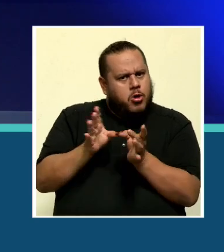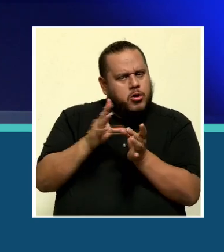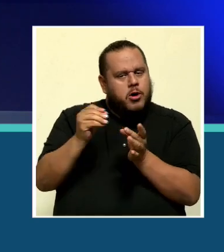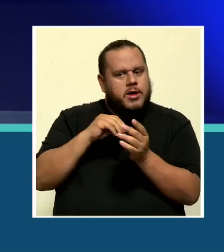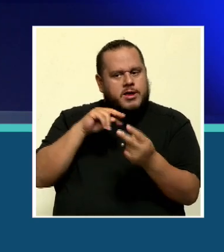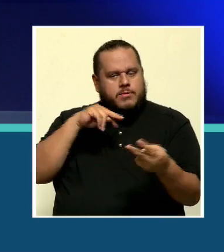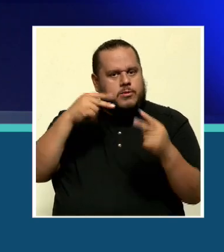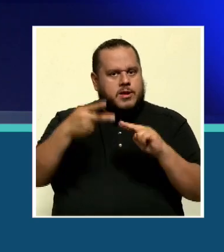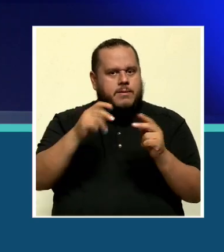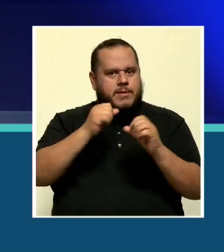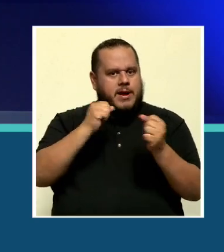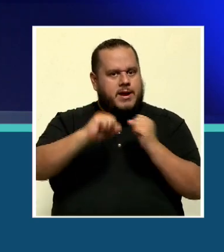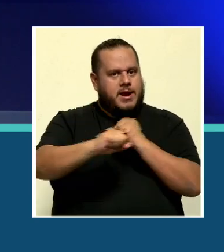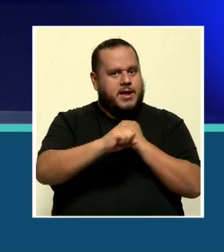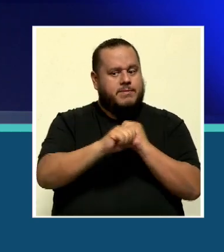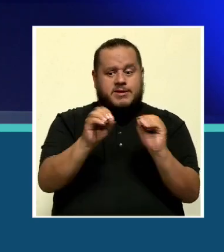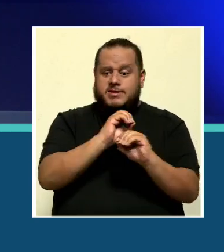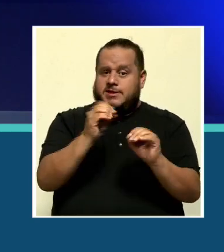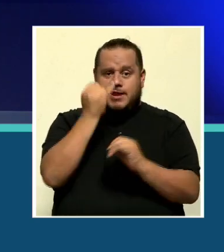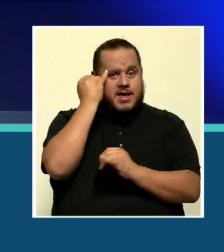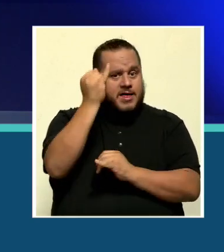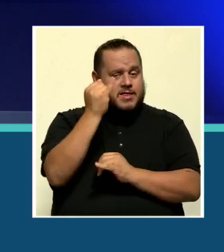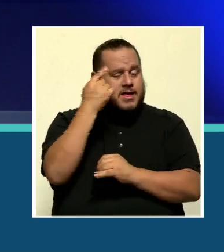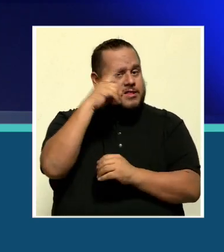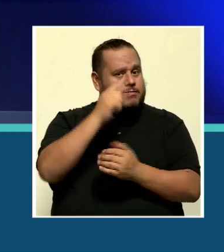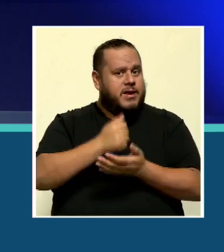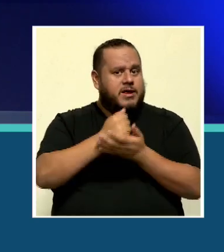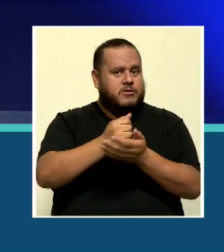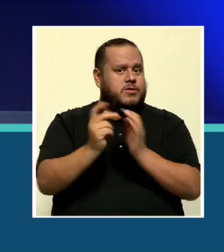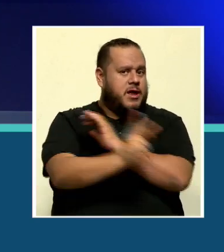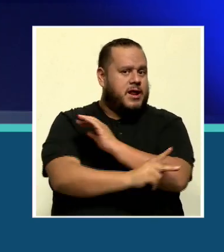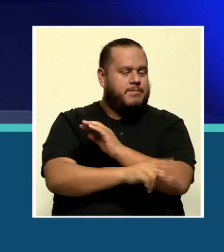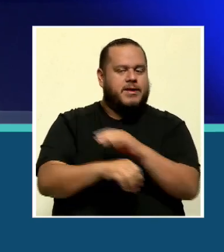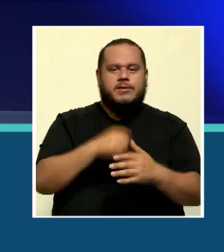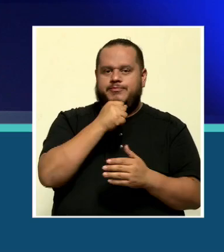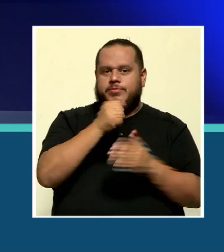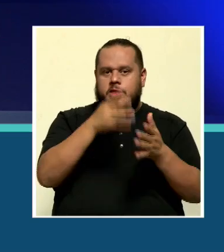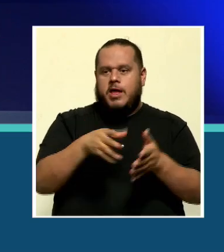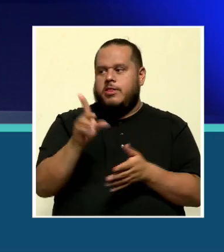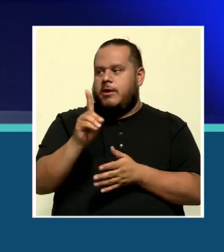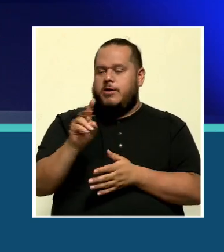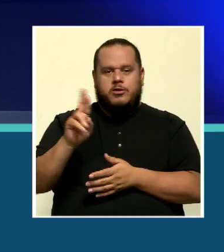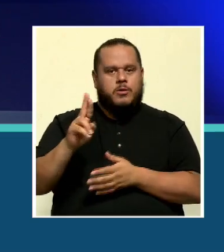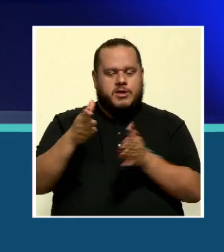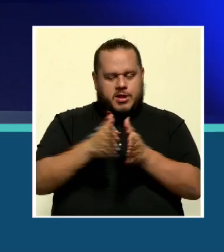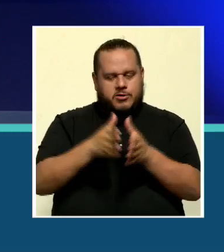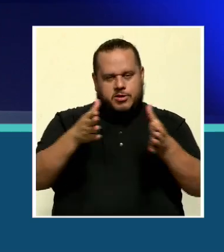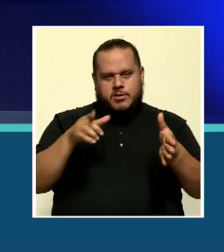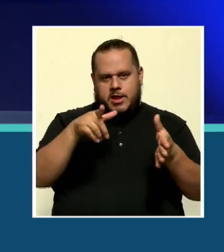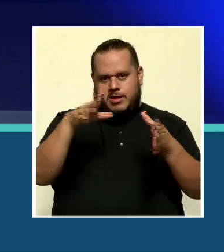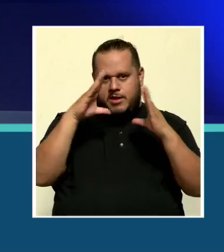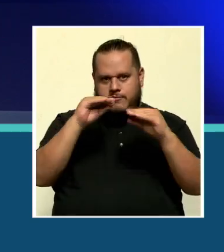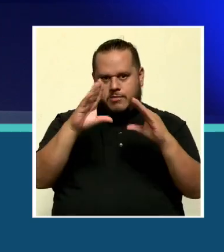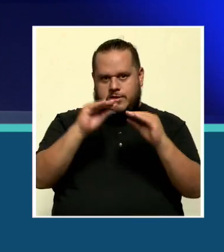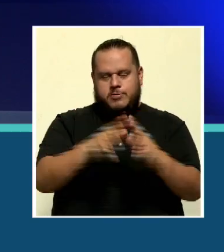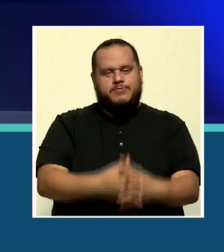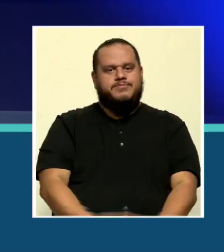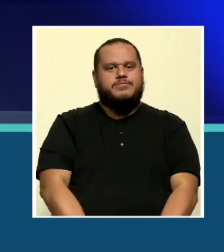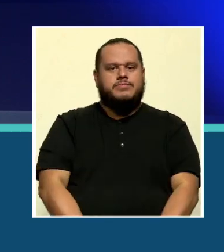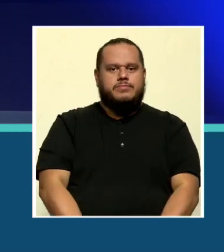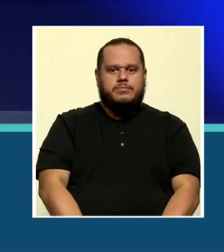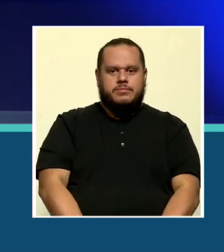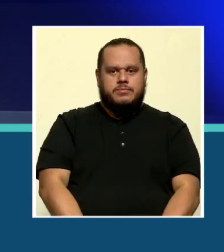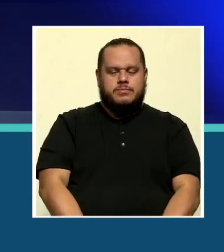campaña sin ideas concretas para ayudar al país. El periodista David Roversi nos amplía esta información.